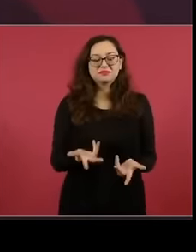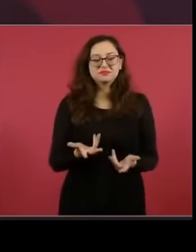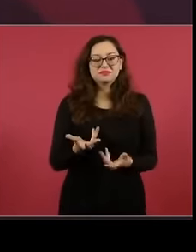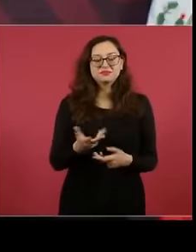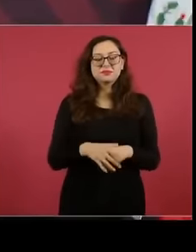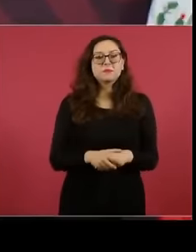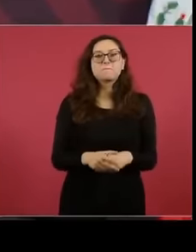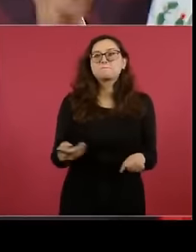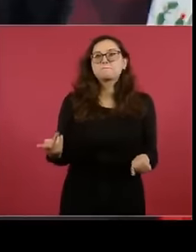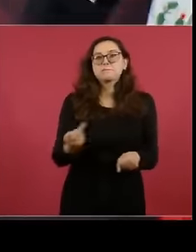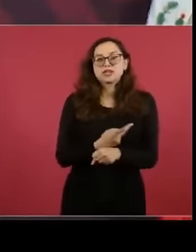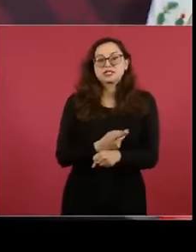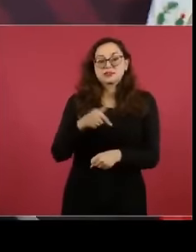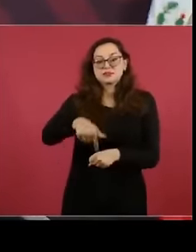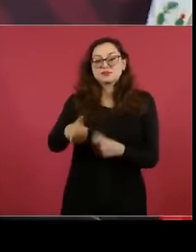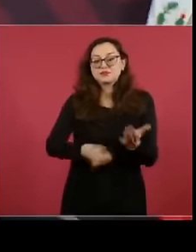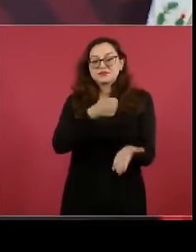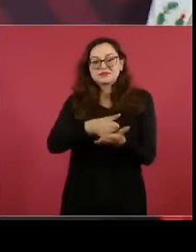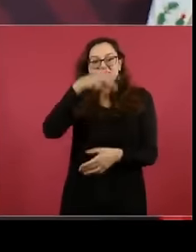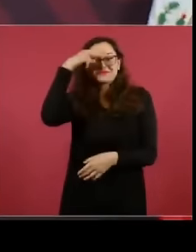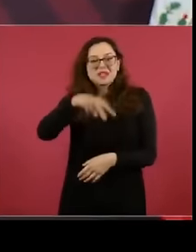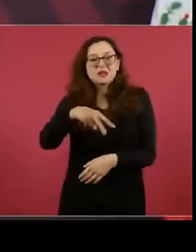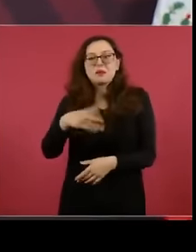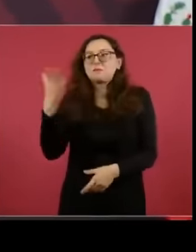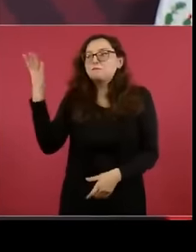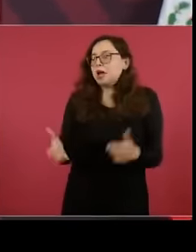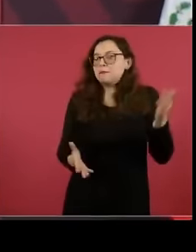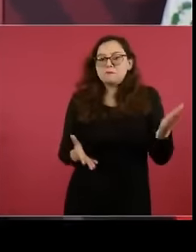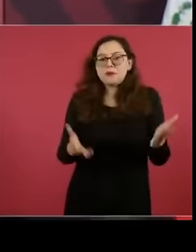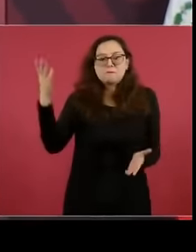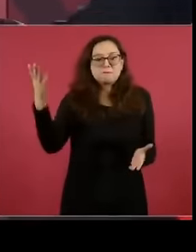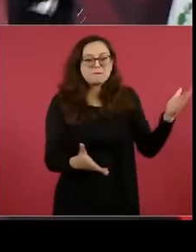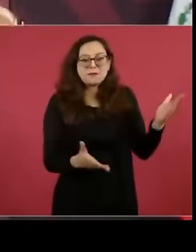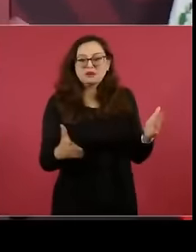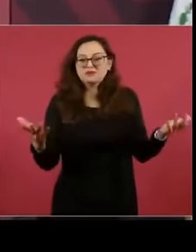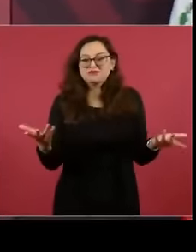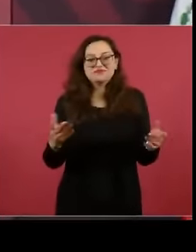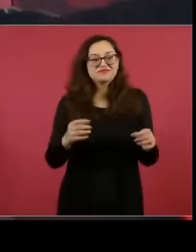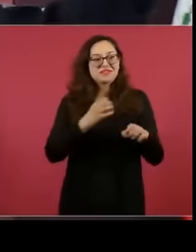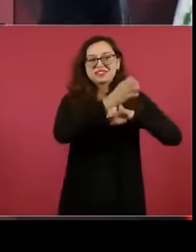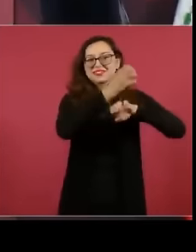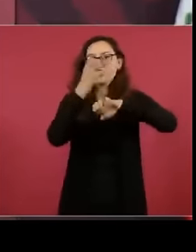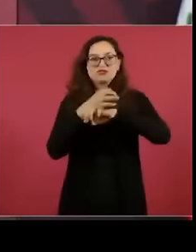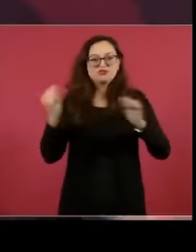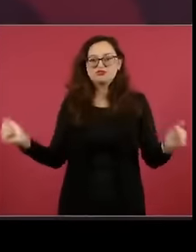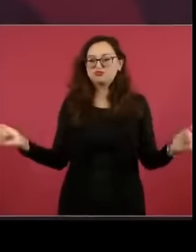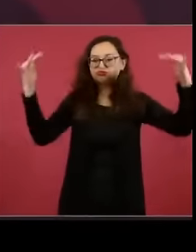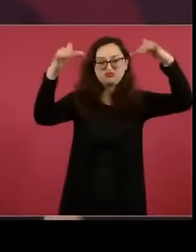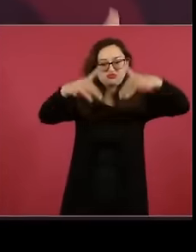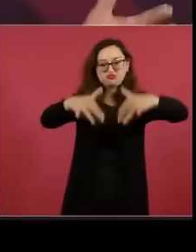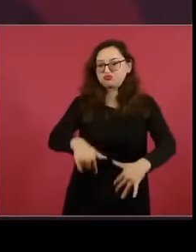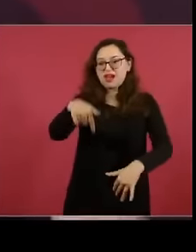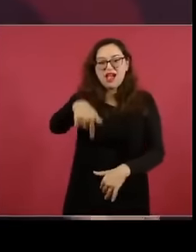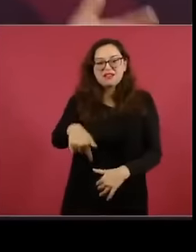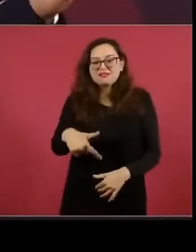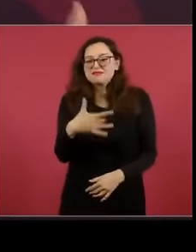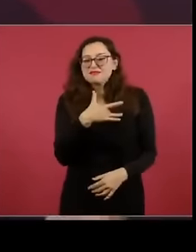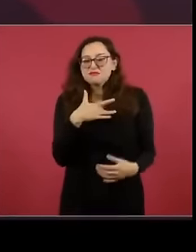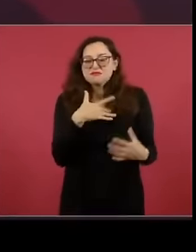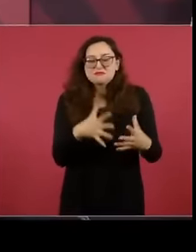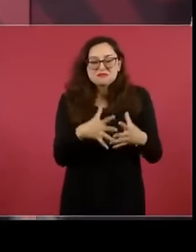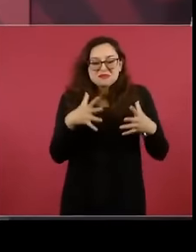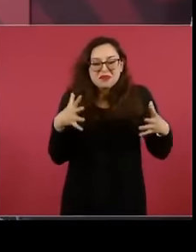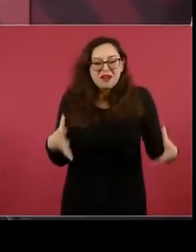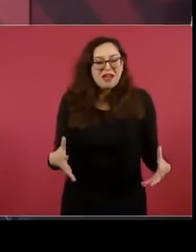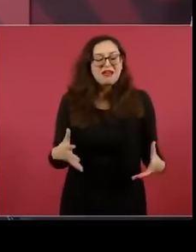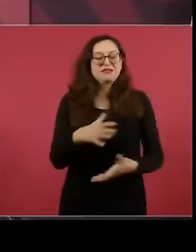seis años todo eso ya lo tenía él en una especie de libro seguramente porque es Alguien que ha manipulado de una o de otra manera a esa